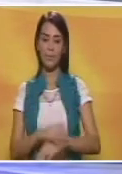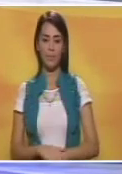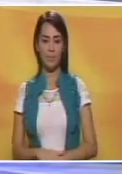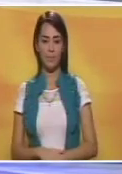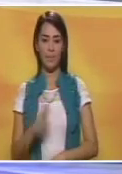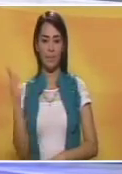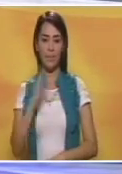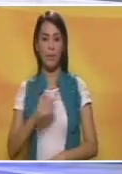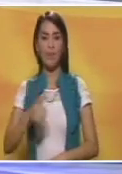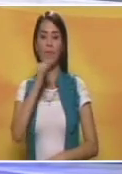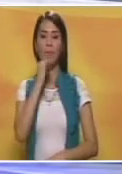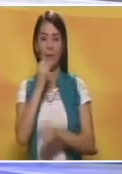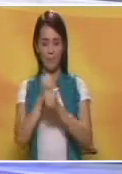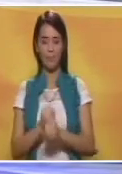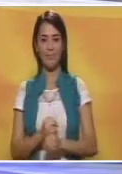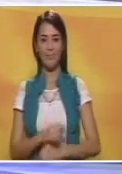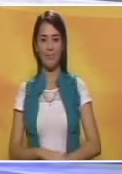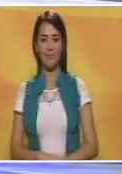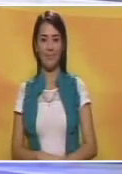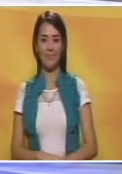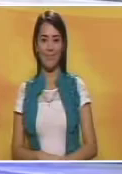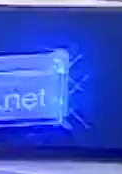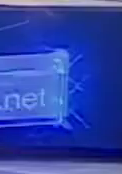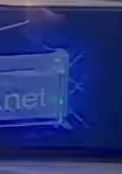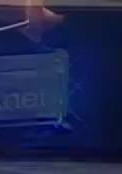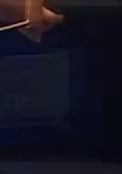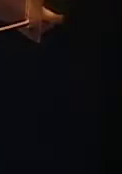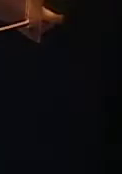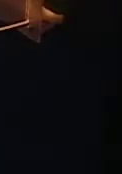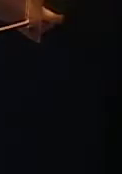al regreso venimos con más información no se para